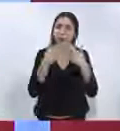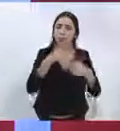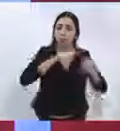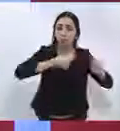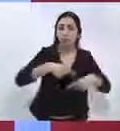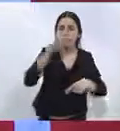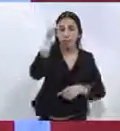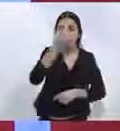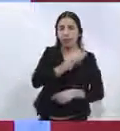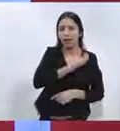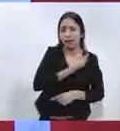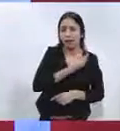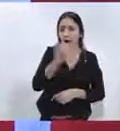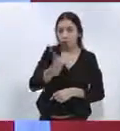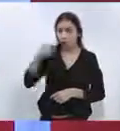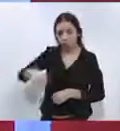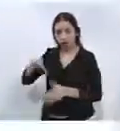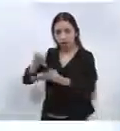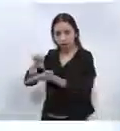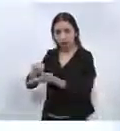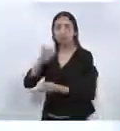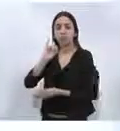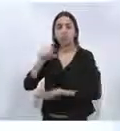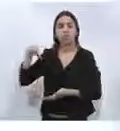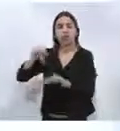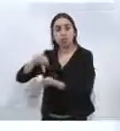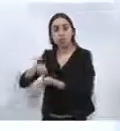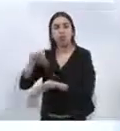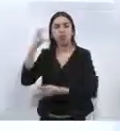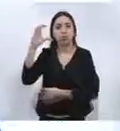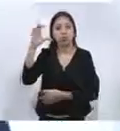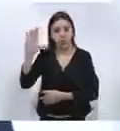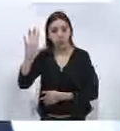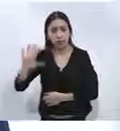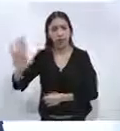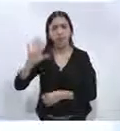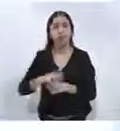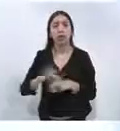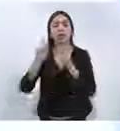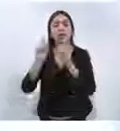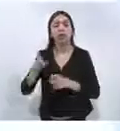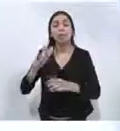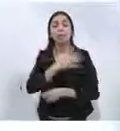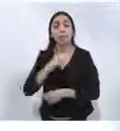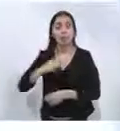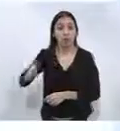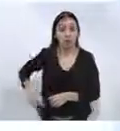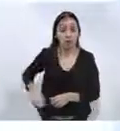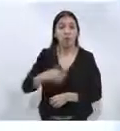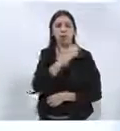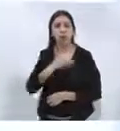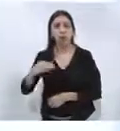y hay una aquí en Asunción. Así mismo, tenemos en Asunción, Ciudad del Este, estamos abriendo una en Pedro Juan, tenemos en